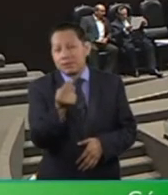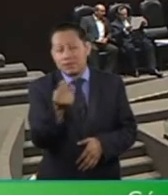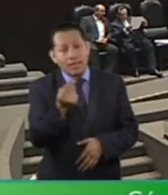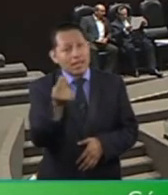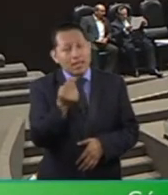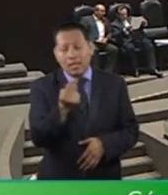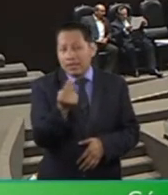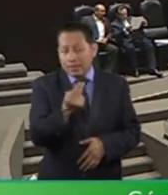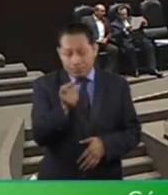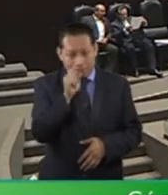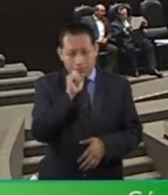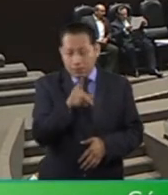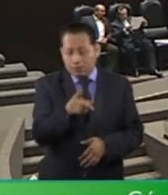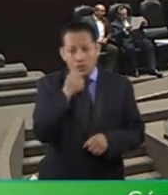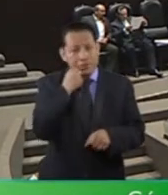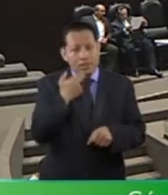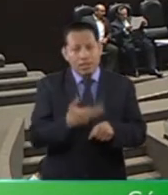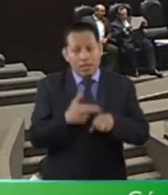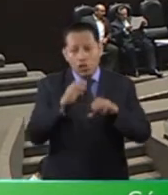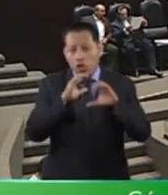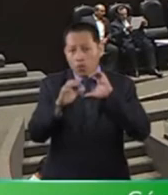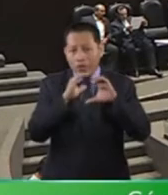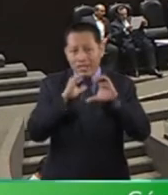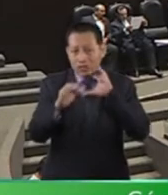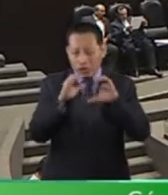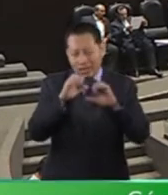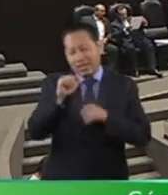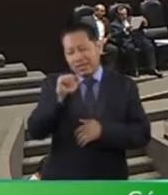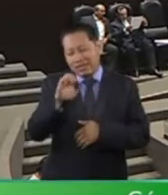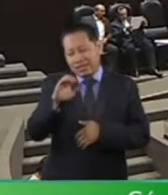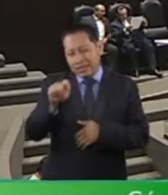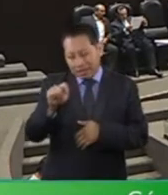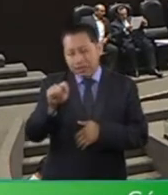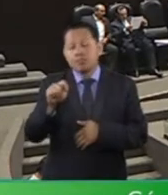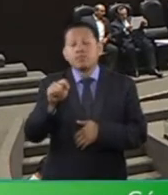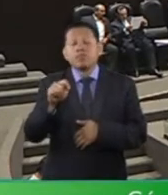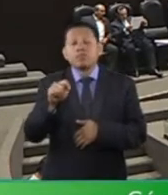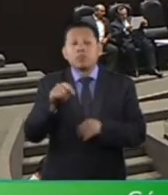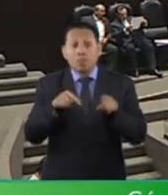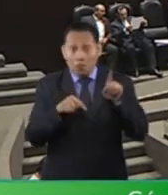intervención de la Secretaría de Comunicaciones y Transportes, esta